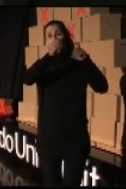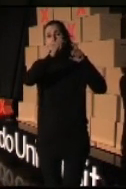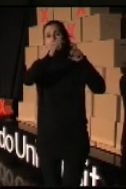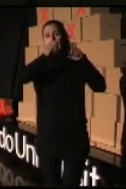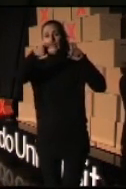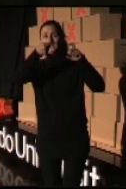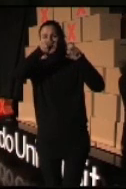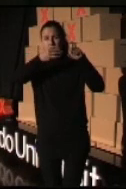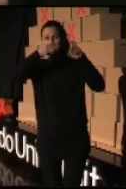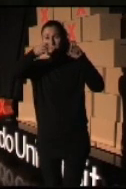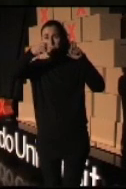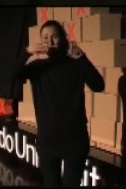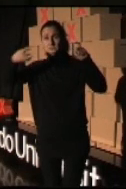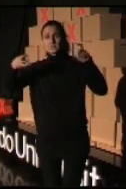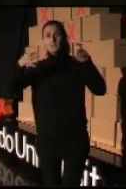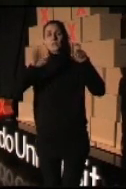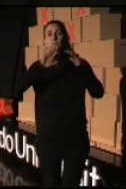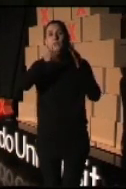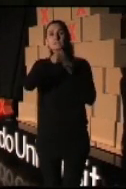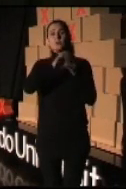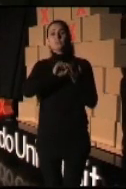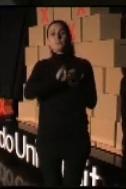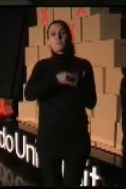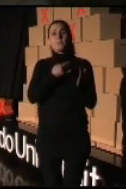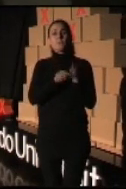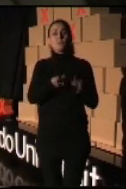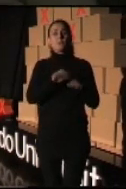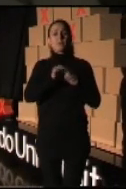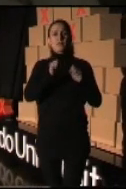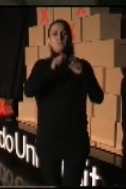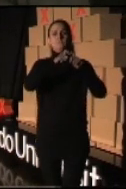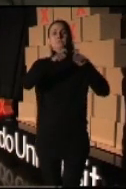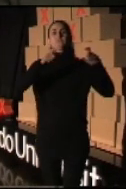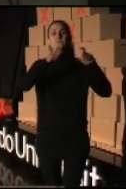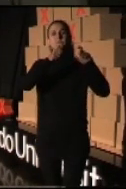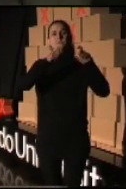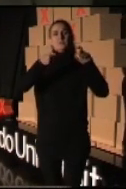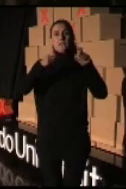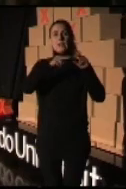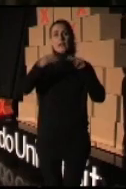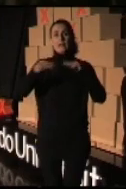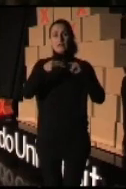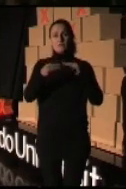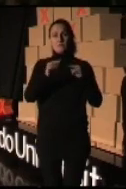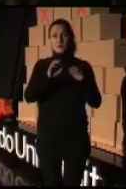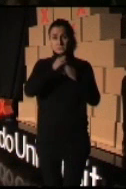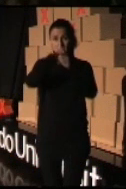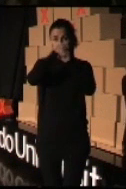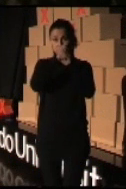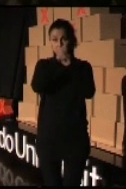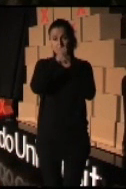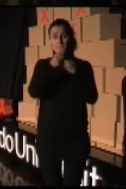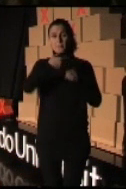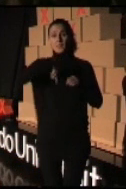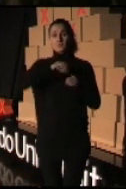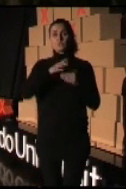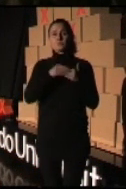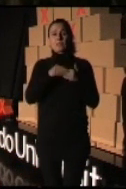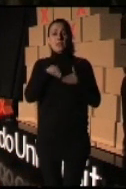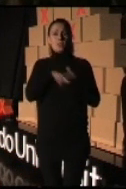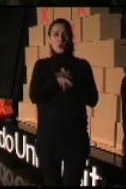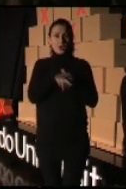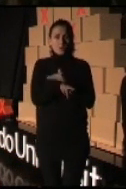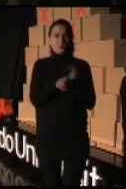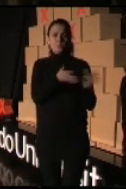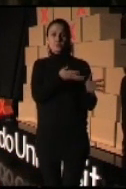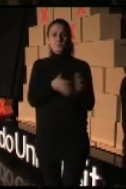estas nuevas metodologías para secuenciar el genoma, en un laboratorio, utilizando bastantes recursos y